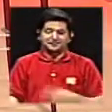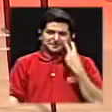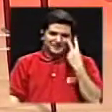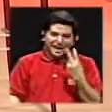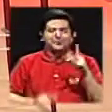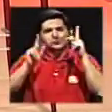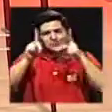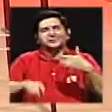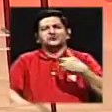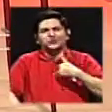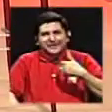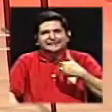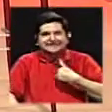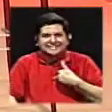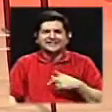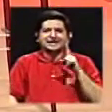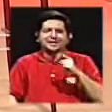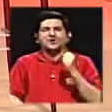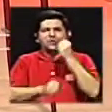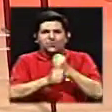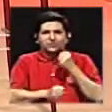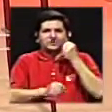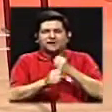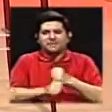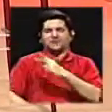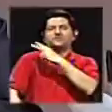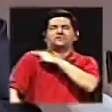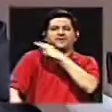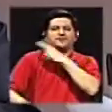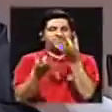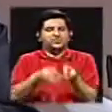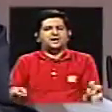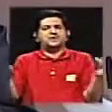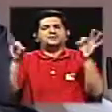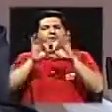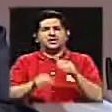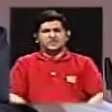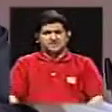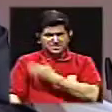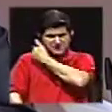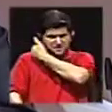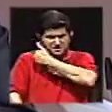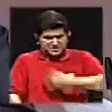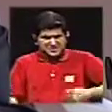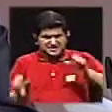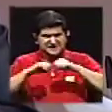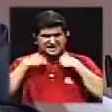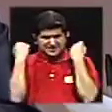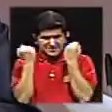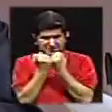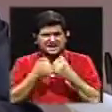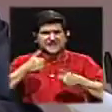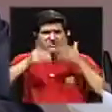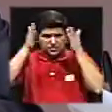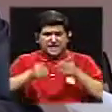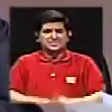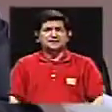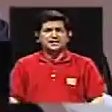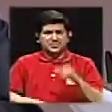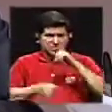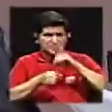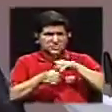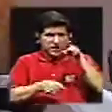una persona que tiene una posición jerárquica de importancia... Como un presidente de un sindicato que es candidato a diputado, eso es un alto